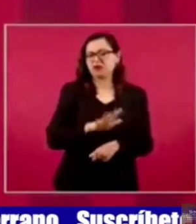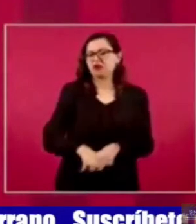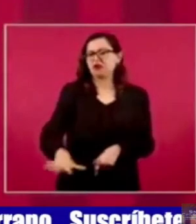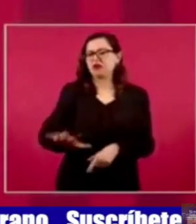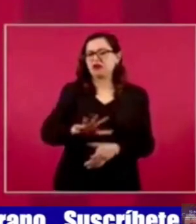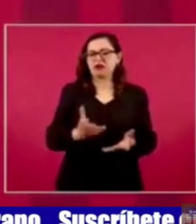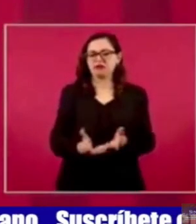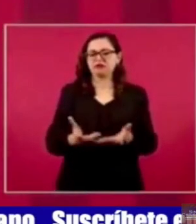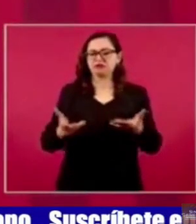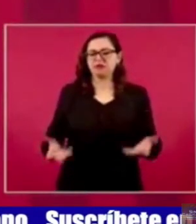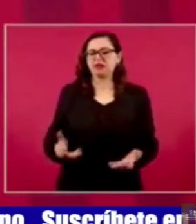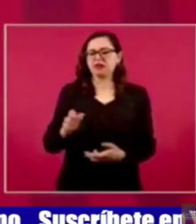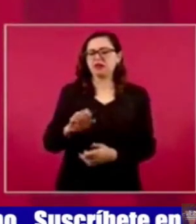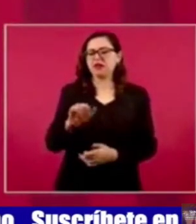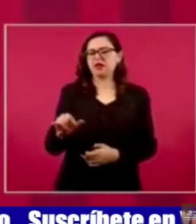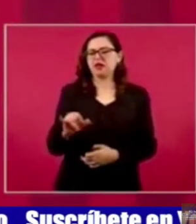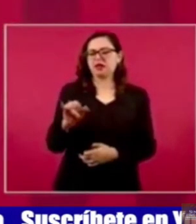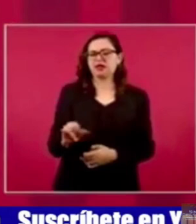se entregan